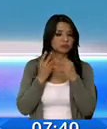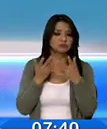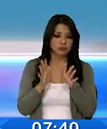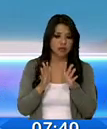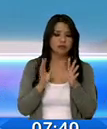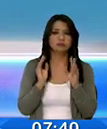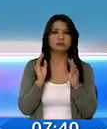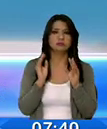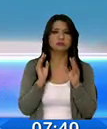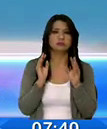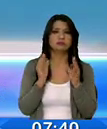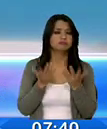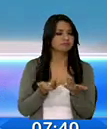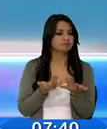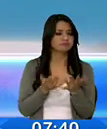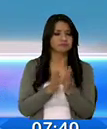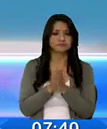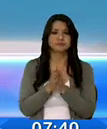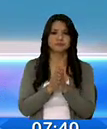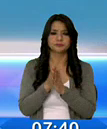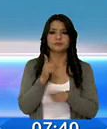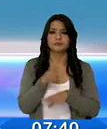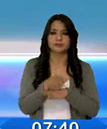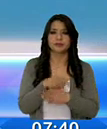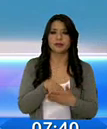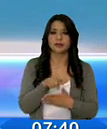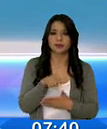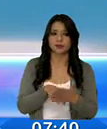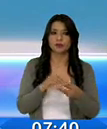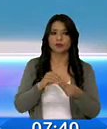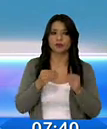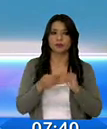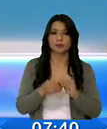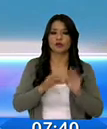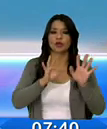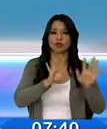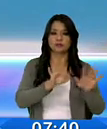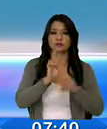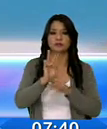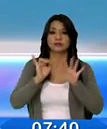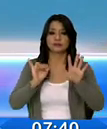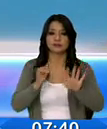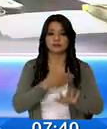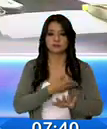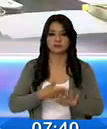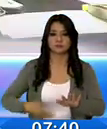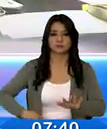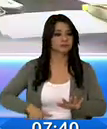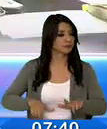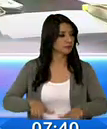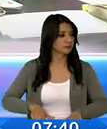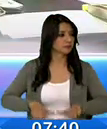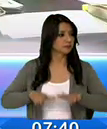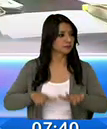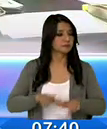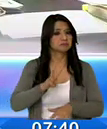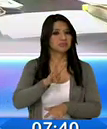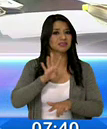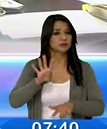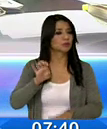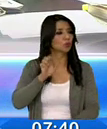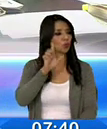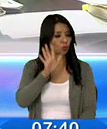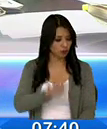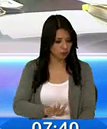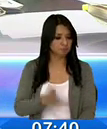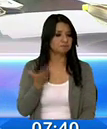está enmarcado en el decreto ejecutivo 826, firmado por el presidente Lenín Moreno el 25 de julio